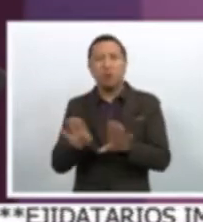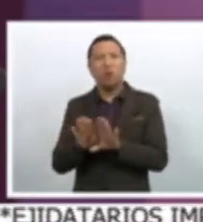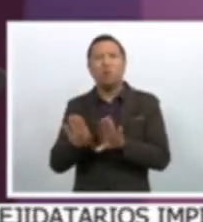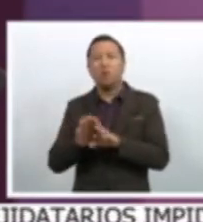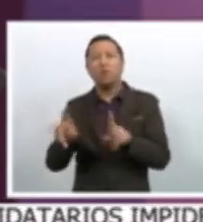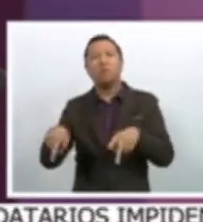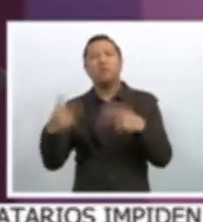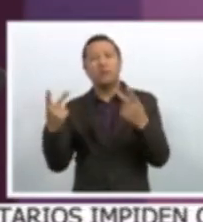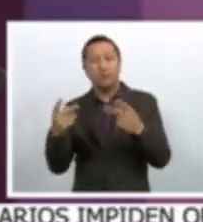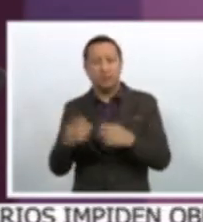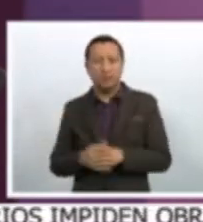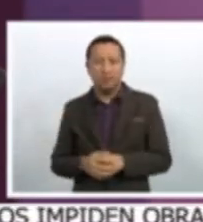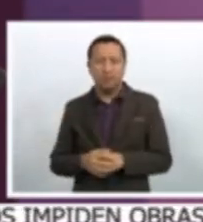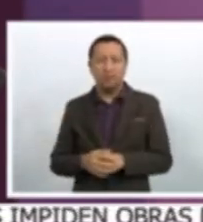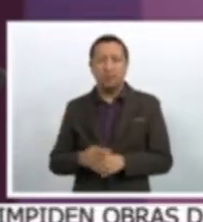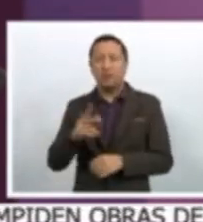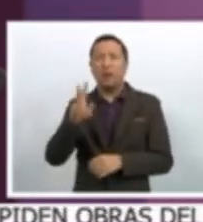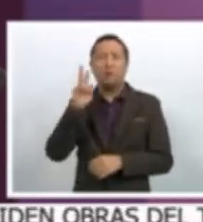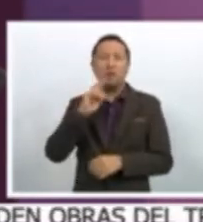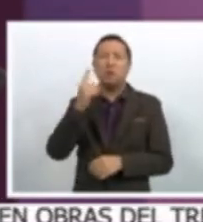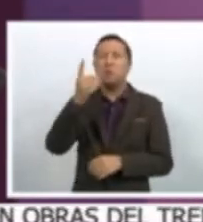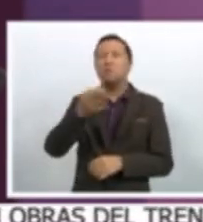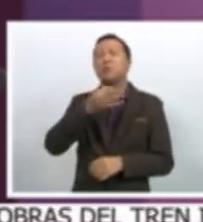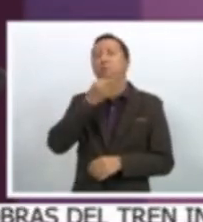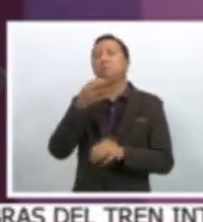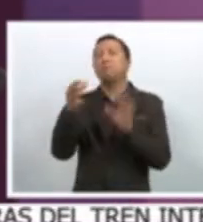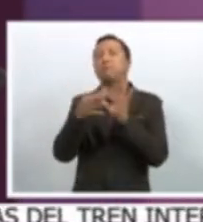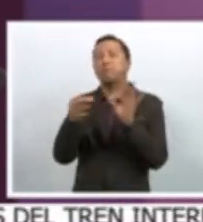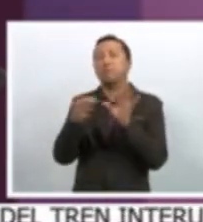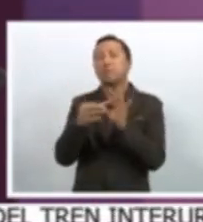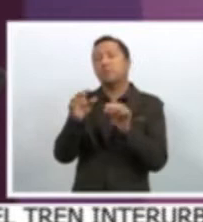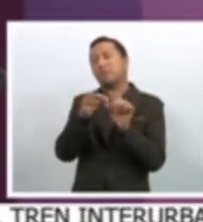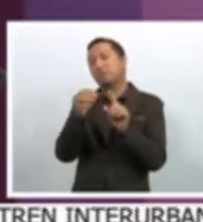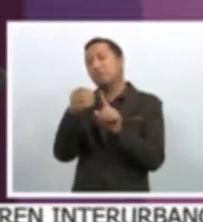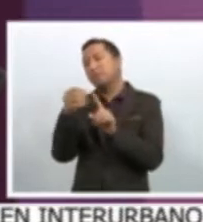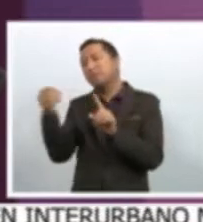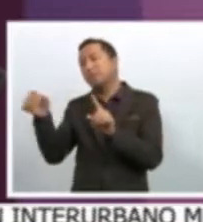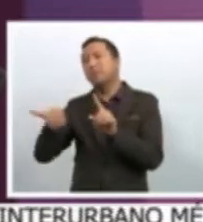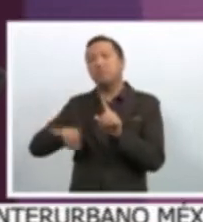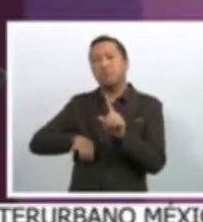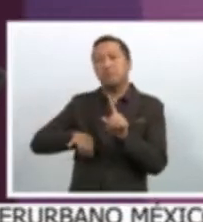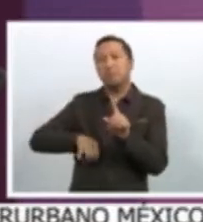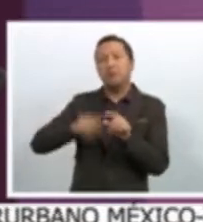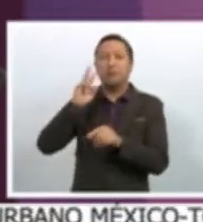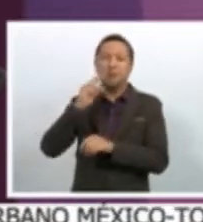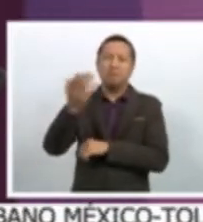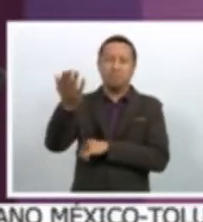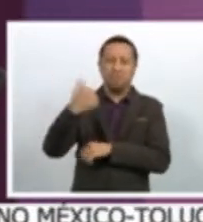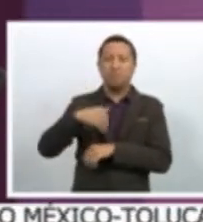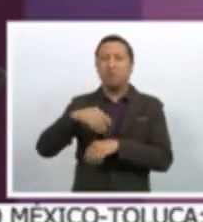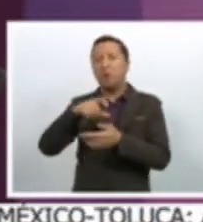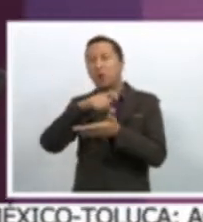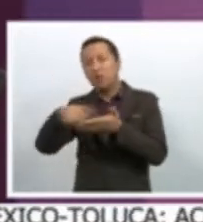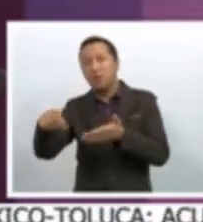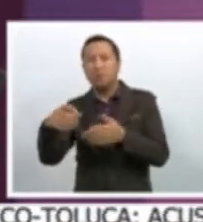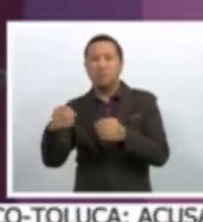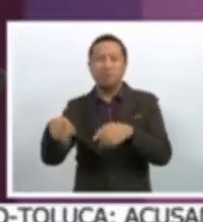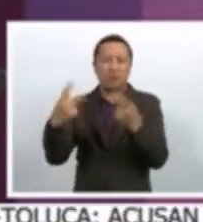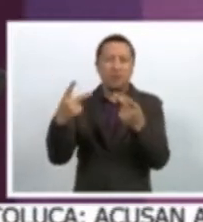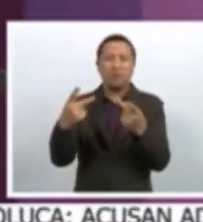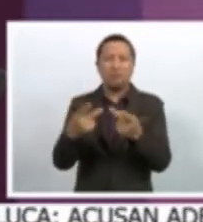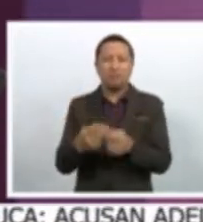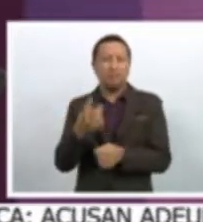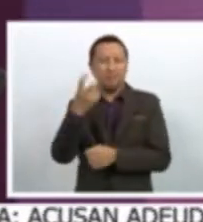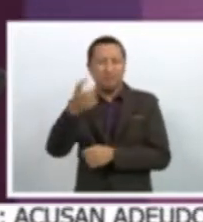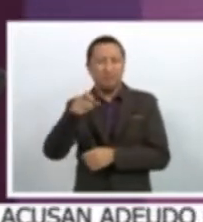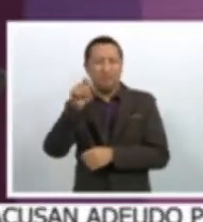y después con todo gusto nos sentamos y platicamos. Entonces tendrán un minuto para poder presentar su idea y por qué su idea es la mejor, y habrá un panel de